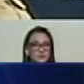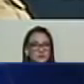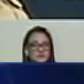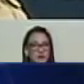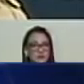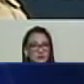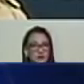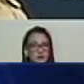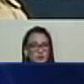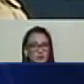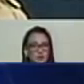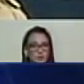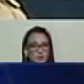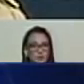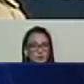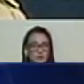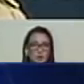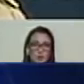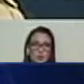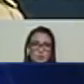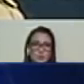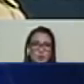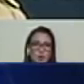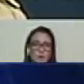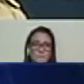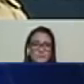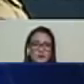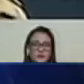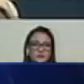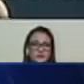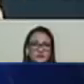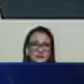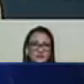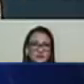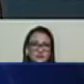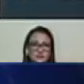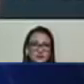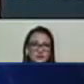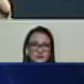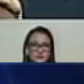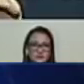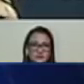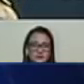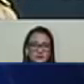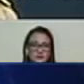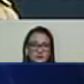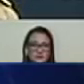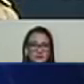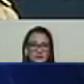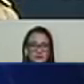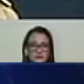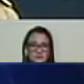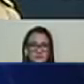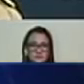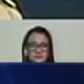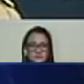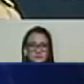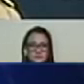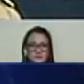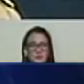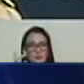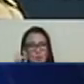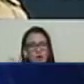67,7 a 21 esta vez. Esa tendencia se mantuvo durante todo el día de la